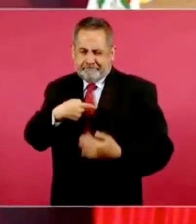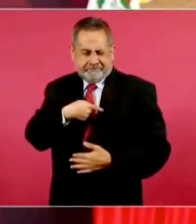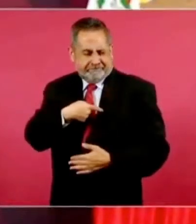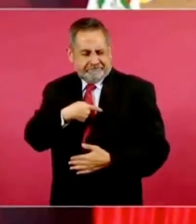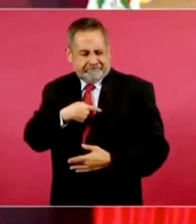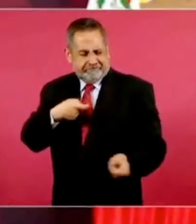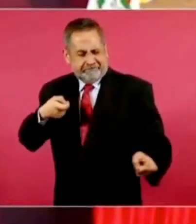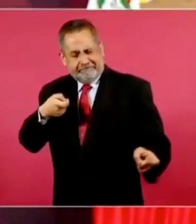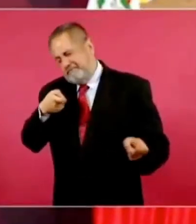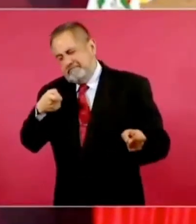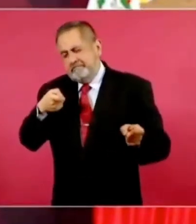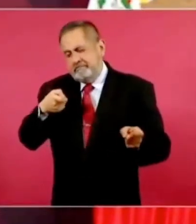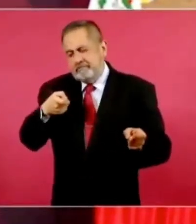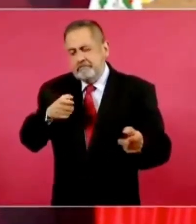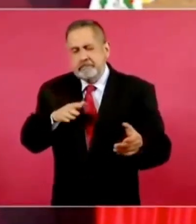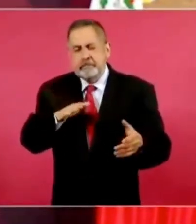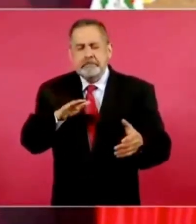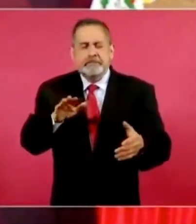Nosotros, los mexicanos,